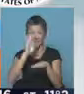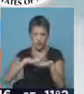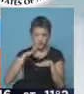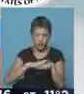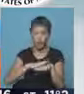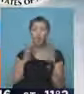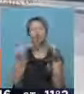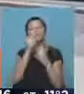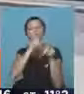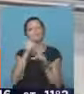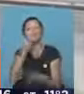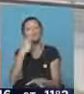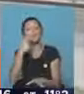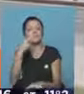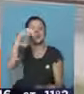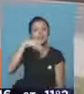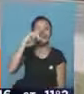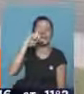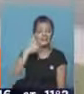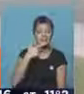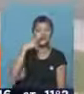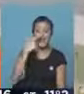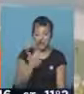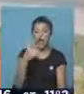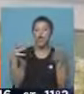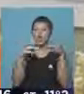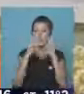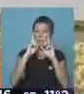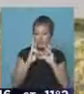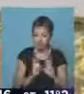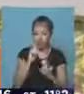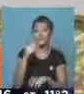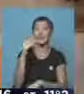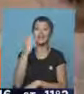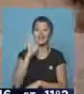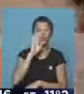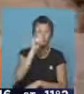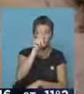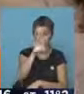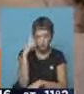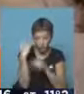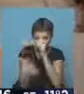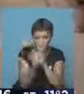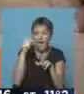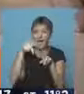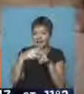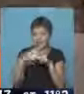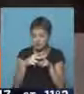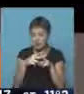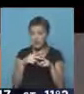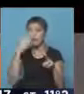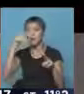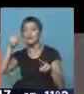expertos creen que la NSA, la Agencia de Seguridad Nacional estadounidense, fue quien desarrolló las herramientas usadas en el